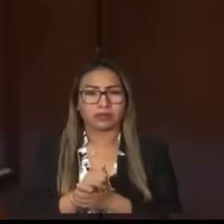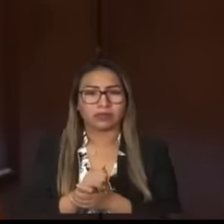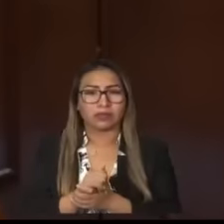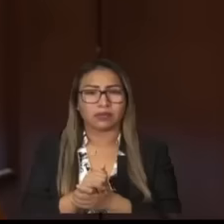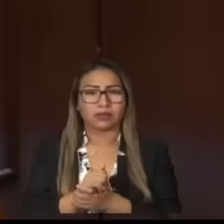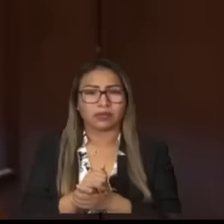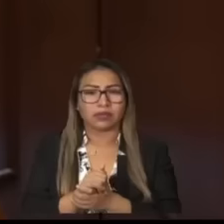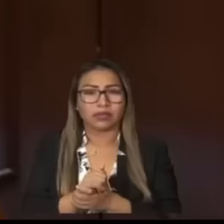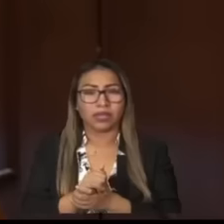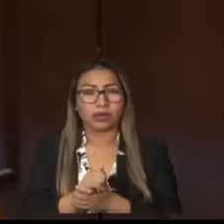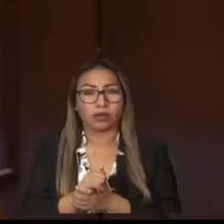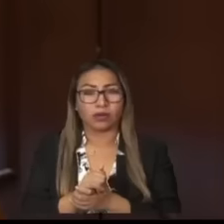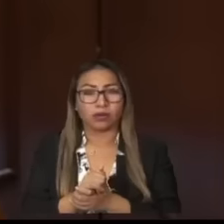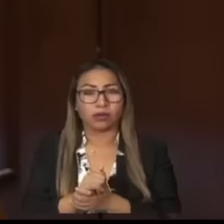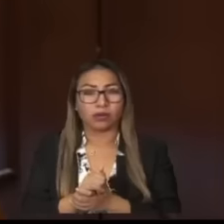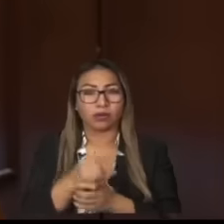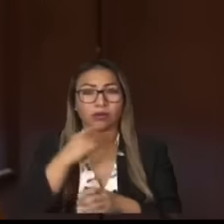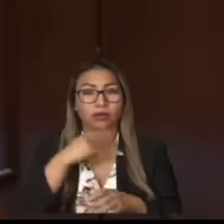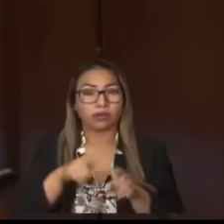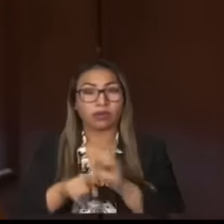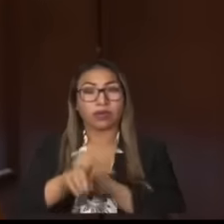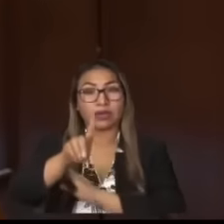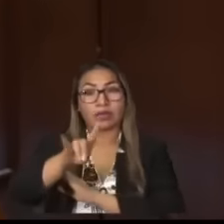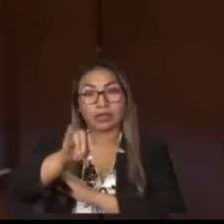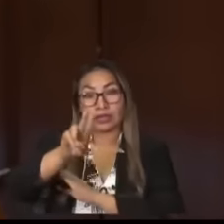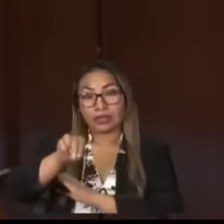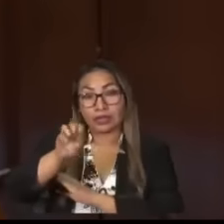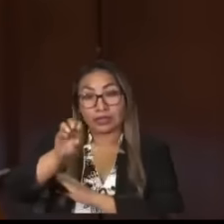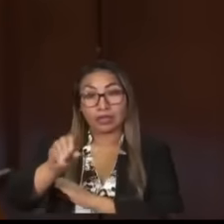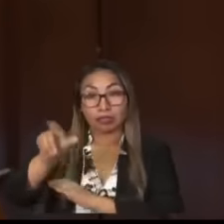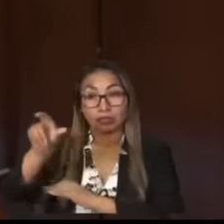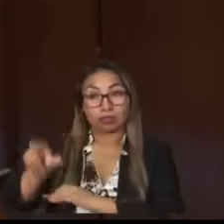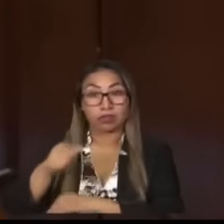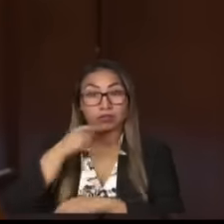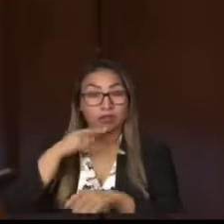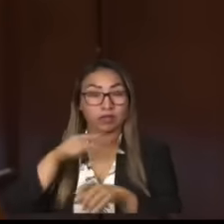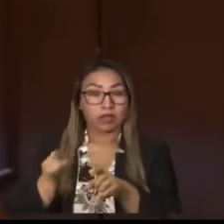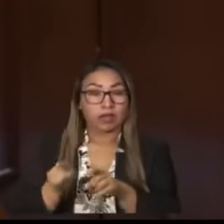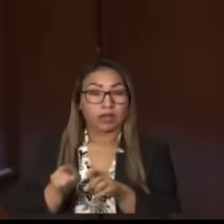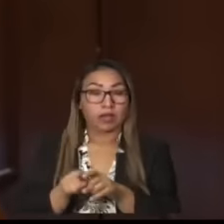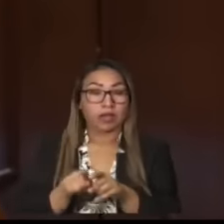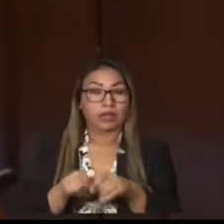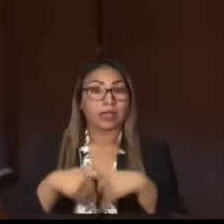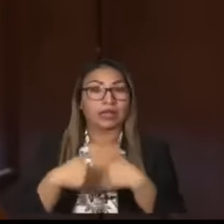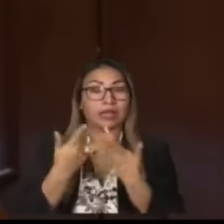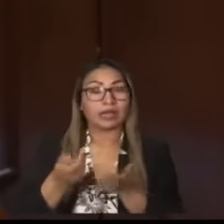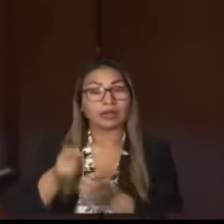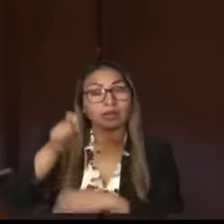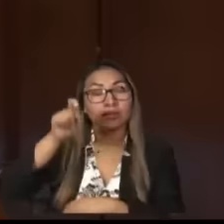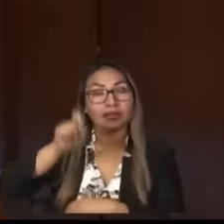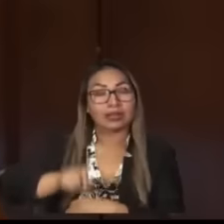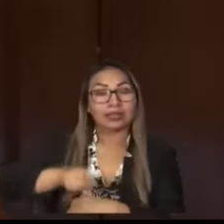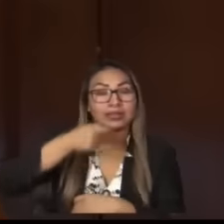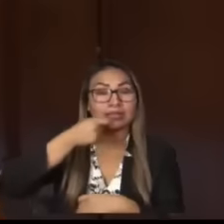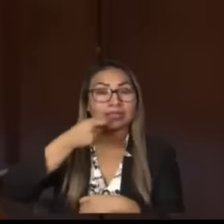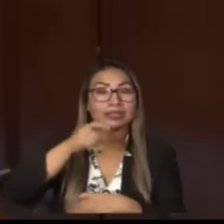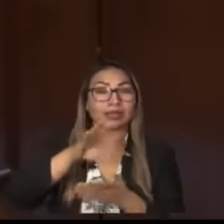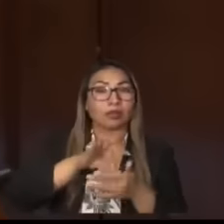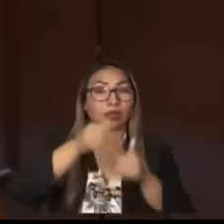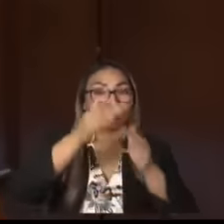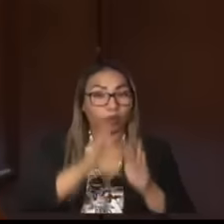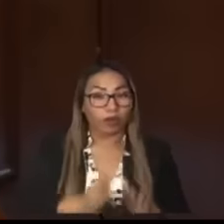garantiza de ninguna manera transparencia en la institución, que es lo que necesita el